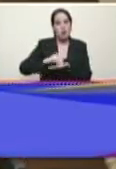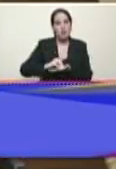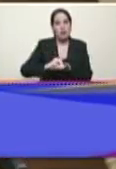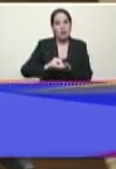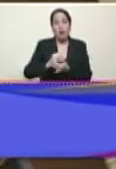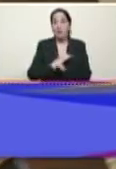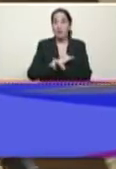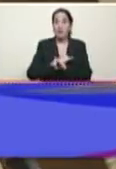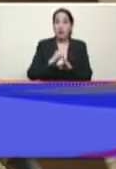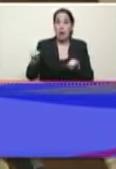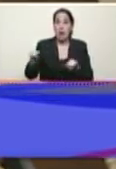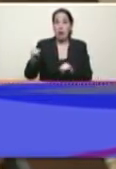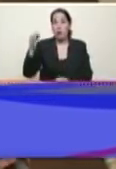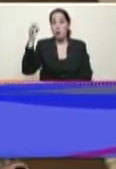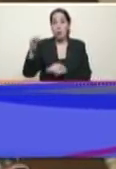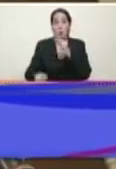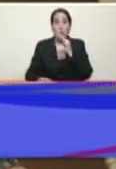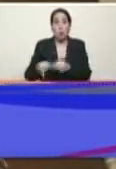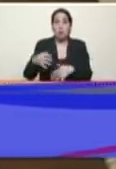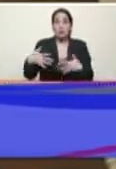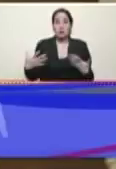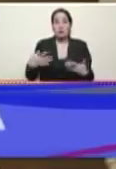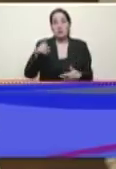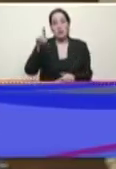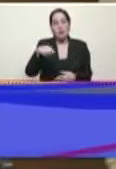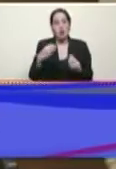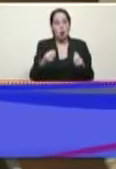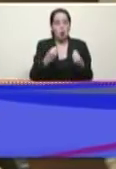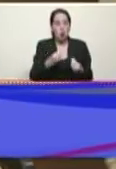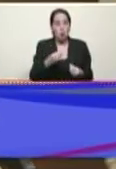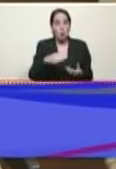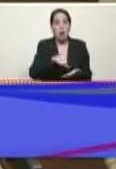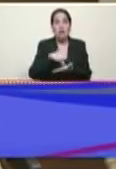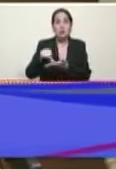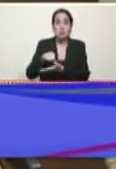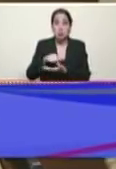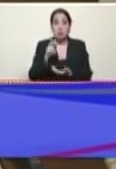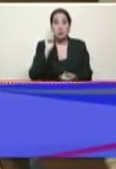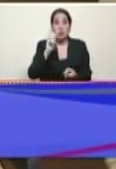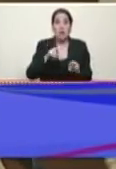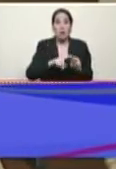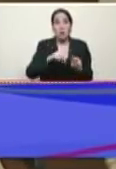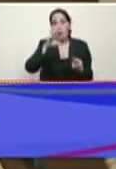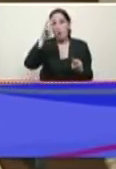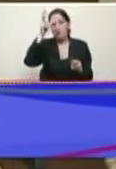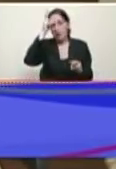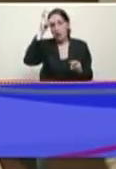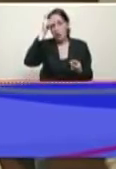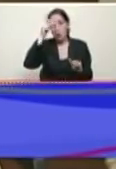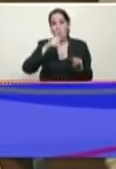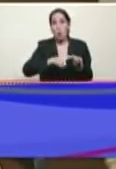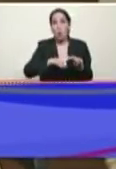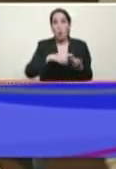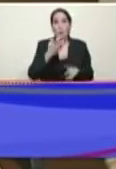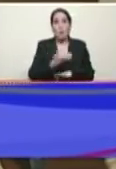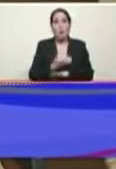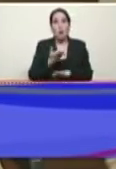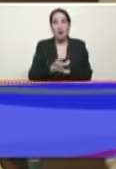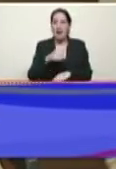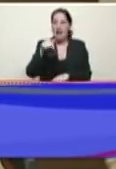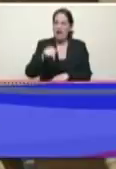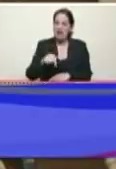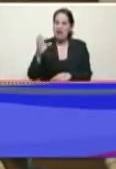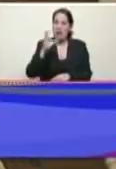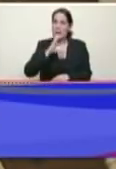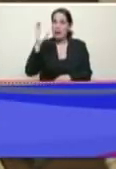a nuestros ciudadanos, las ciudades como lo estamos haciendo. Ahí veíamos el pase en Falcón, en Monagas, y aquí en Caracas, presidente,